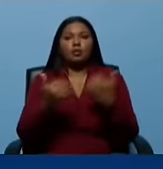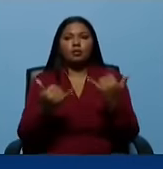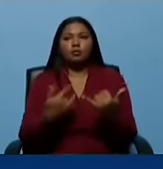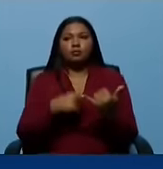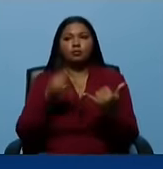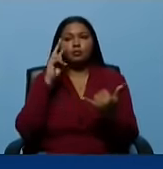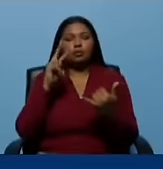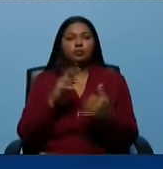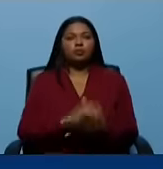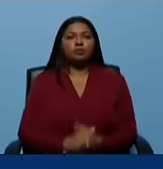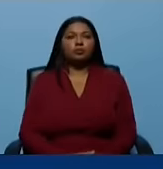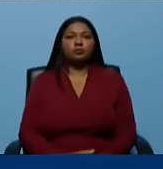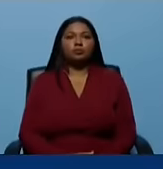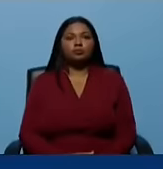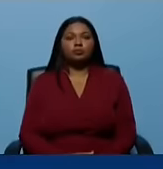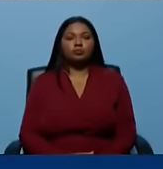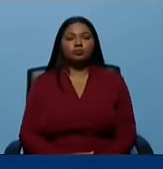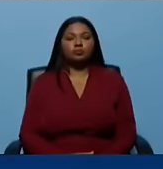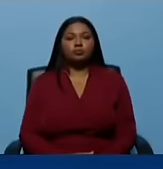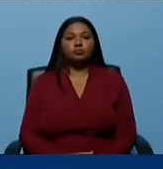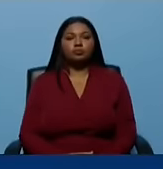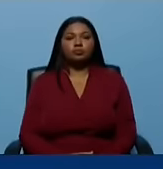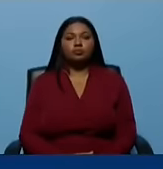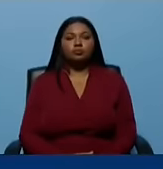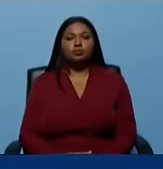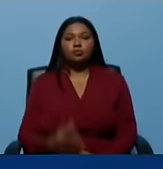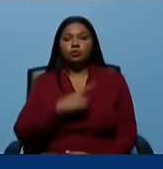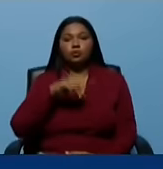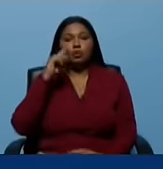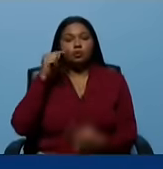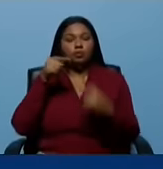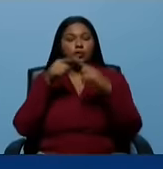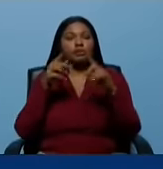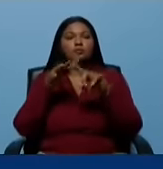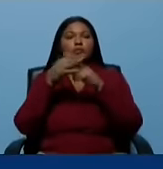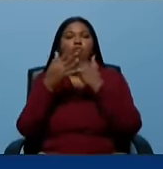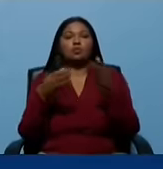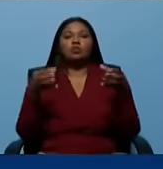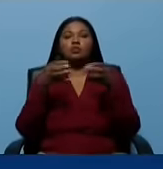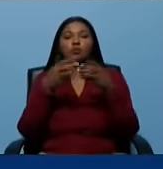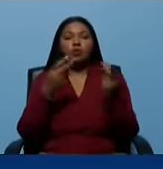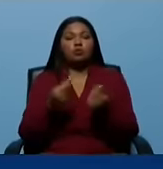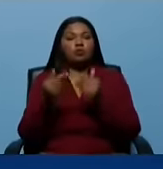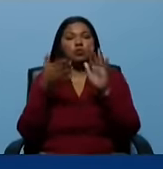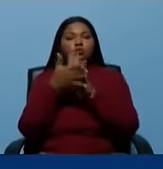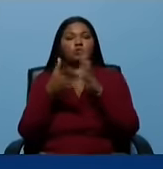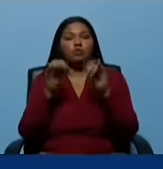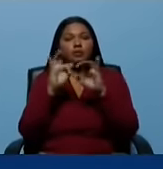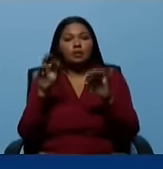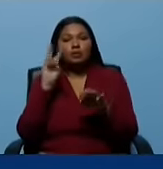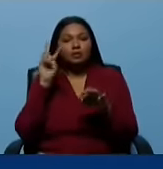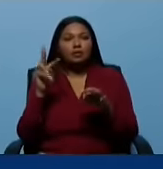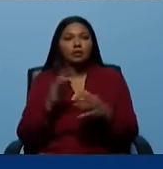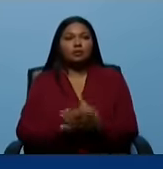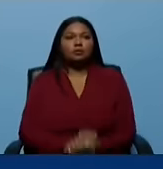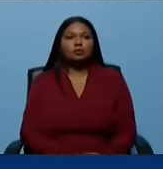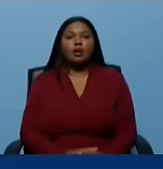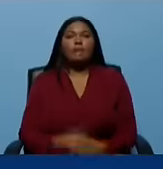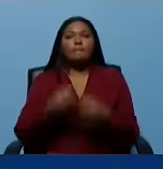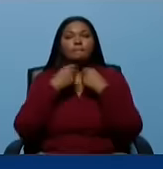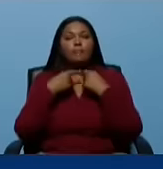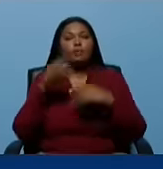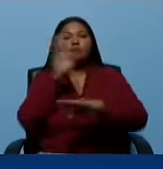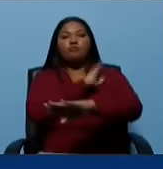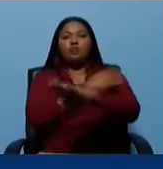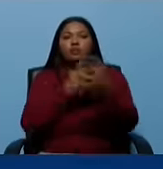yo no entonces ahí vemos claramente Cuál es ese papel de de de esos grupos económicos sobre los gobiernos pero se ha perdido fuerza Estados Unidos